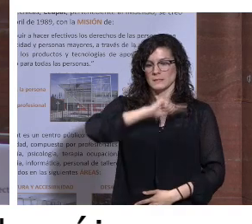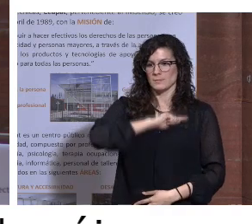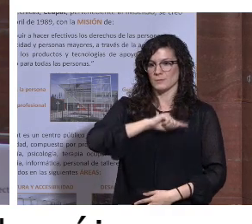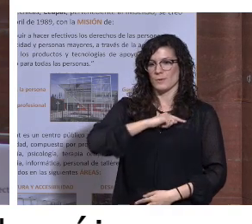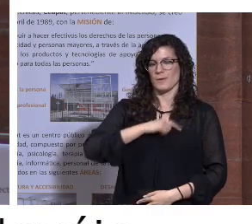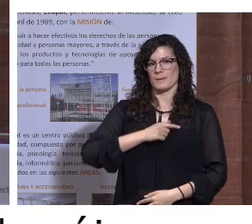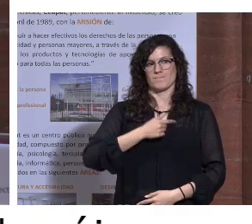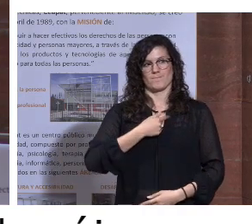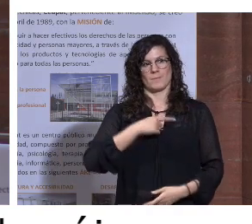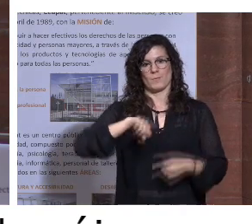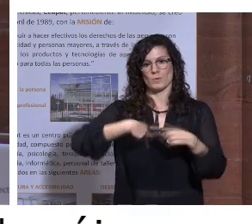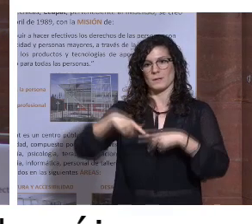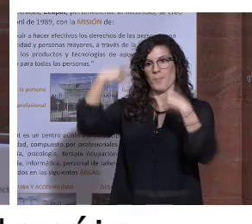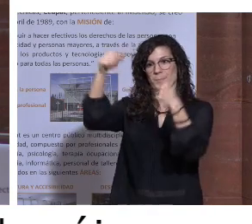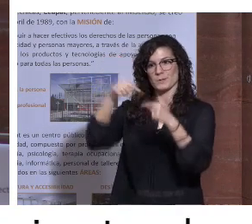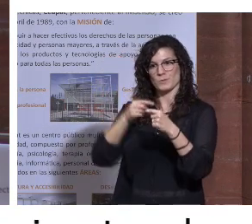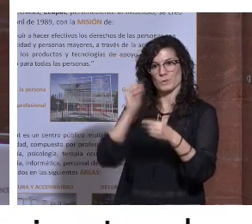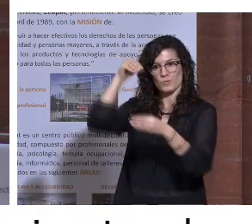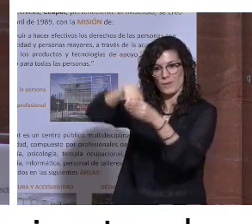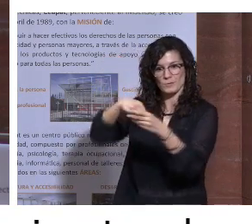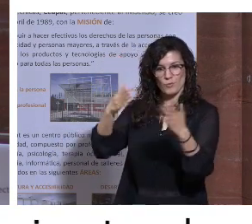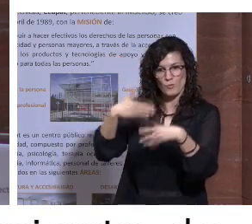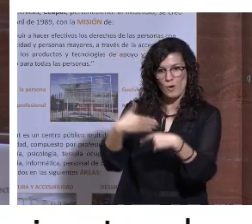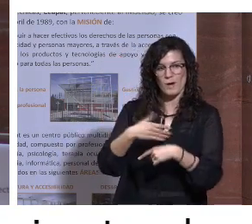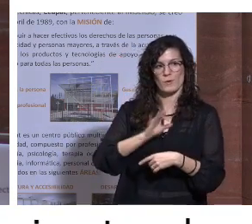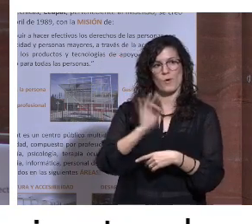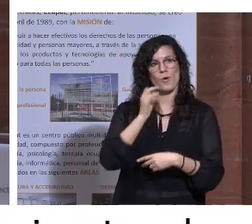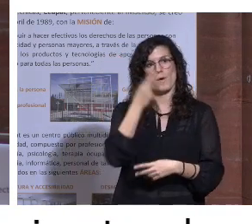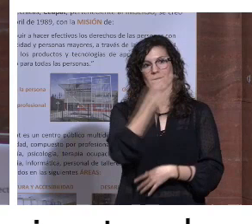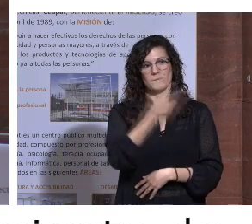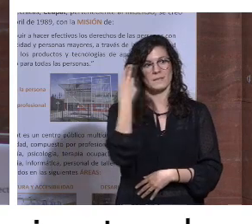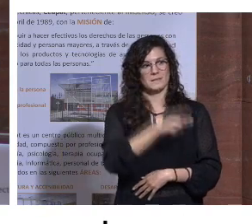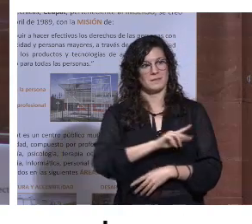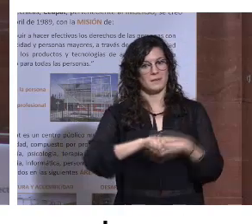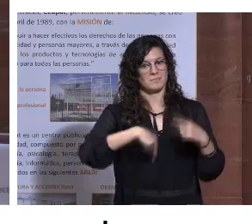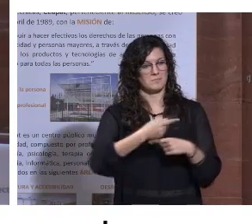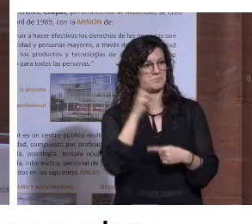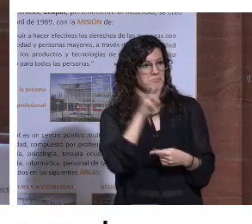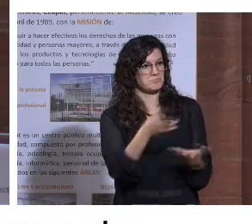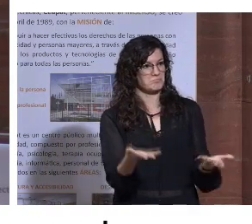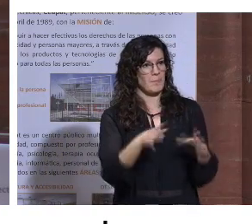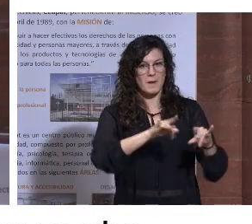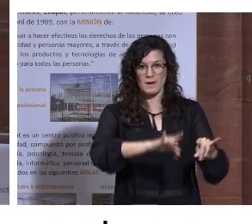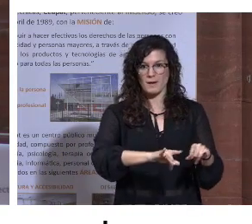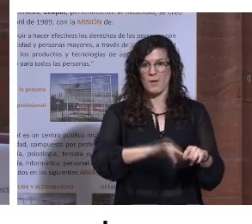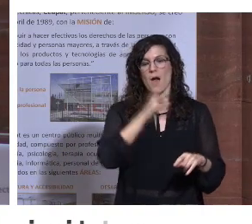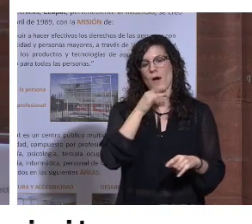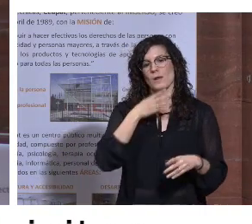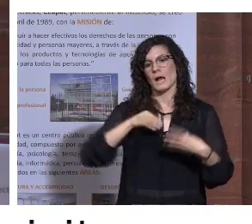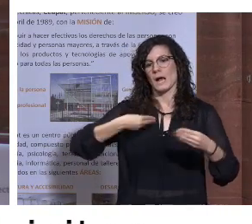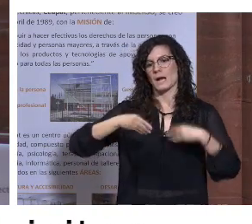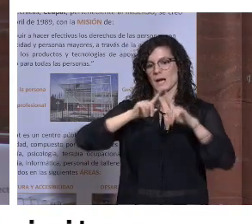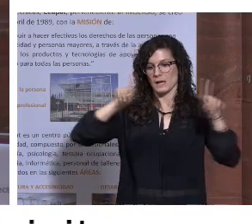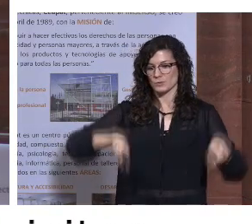veo reflejado en el presupuesto, no lo veo reflejado en algunas visitas. Ahora a la ministra le voy a pasar una cartulina diciendo